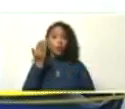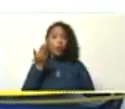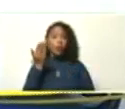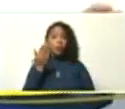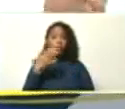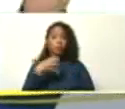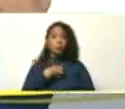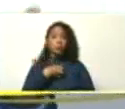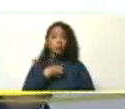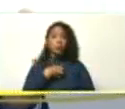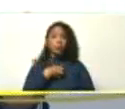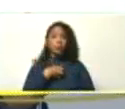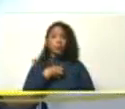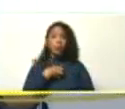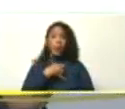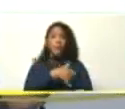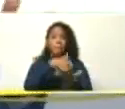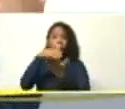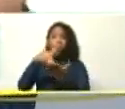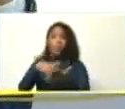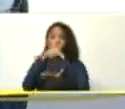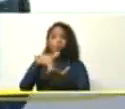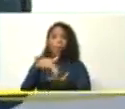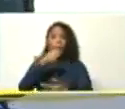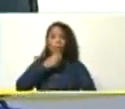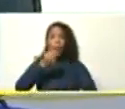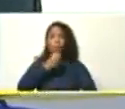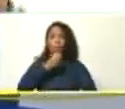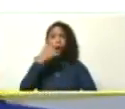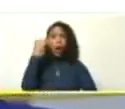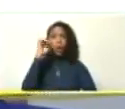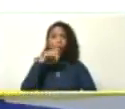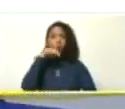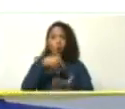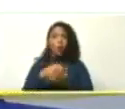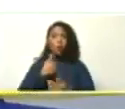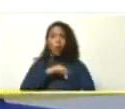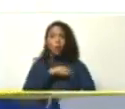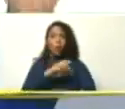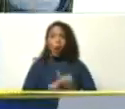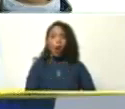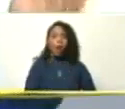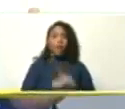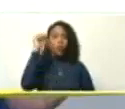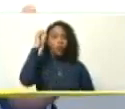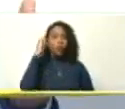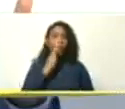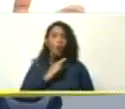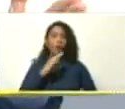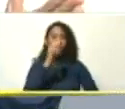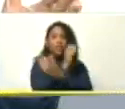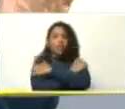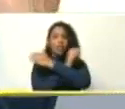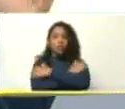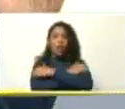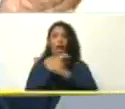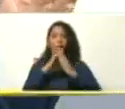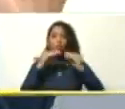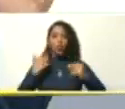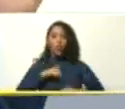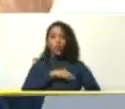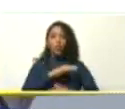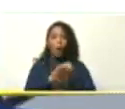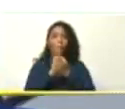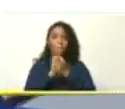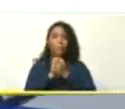galardonadas con el Premio Nacional de Periodismo que lleva el nombre de nuestro libertador Simón Bolívar. Felicitaciones a todos nuestros